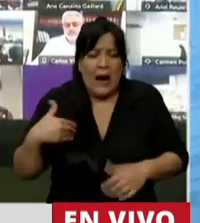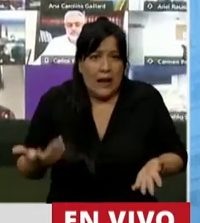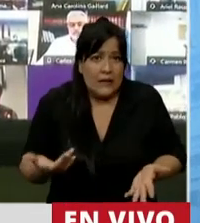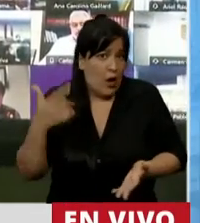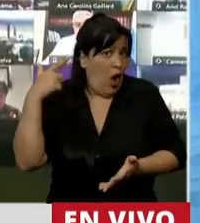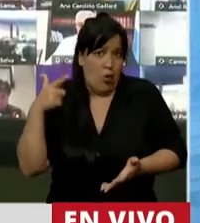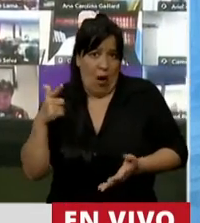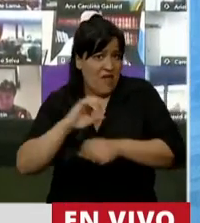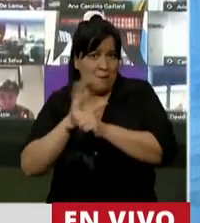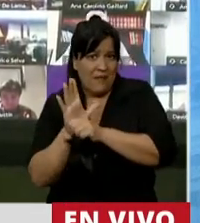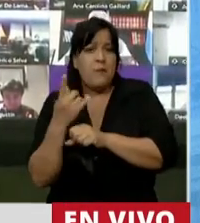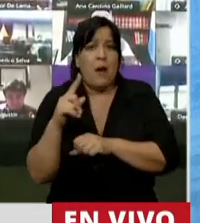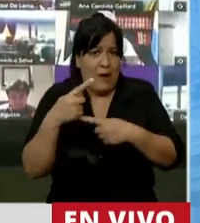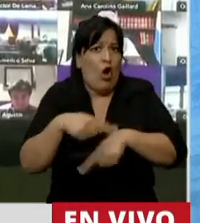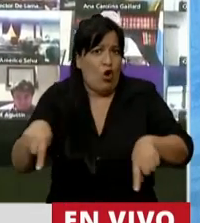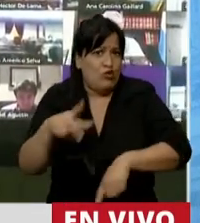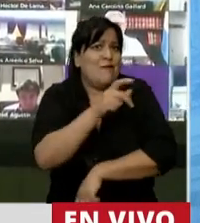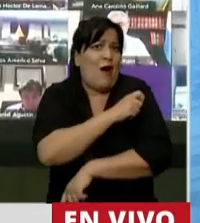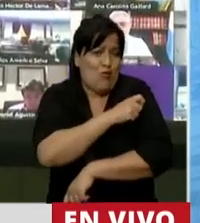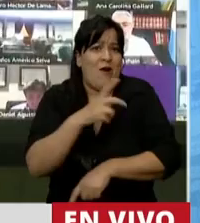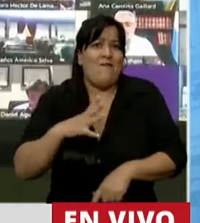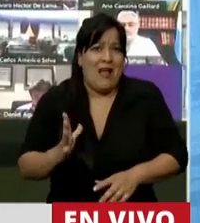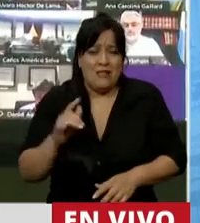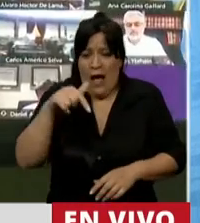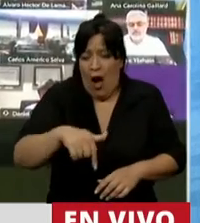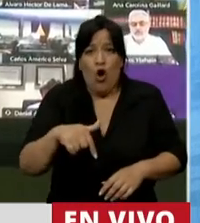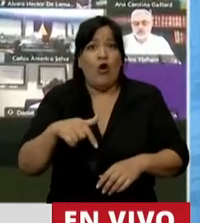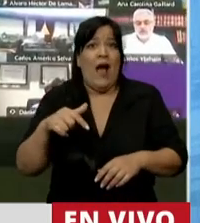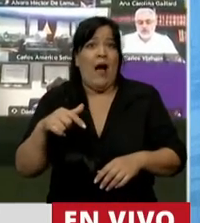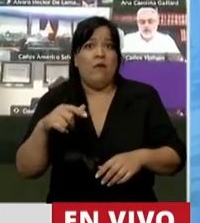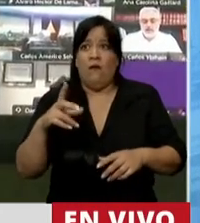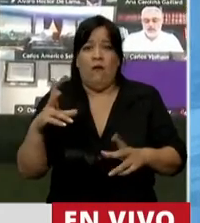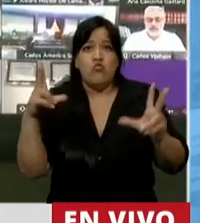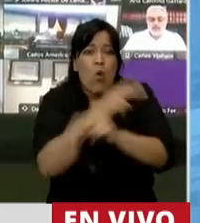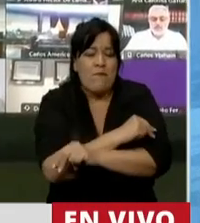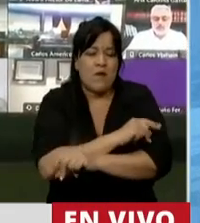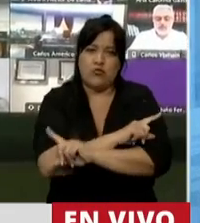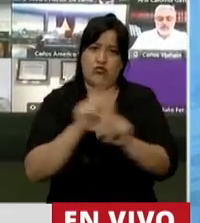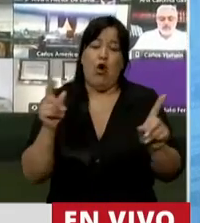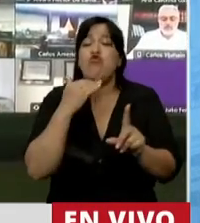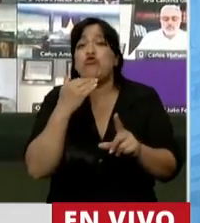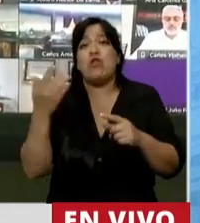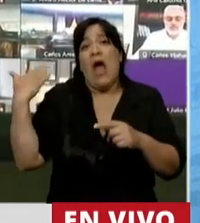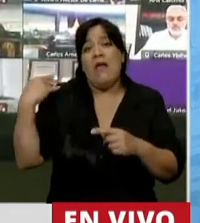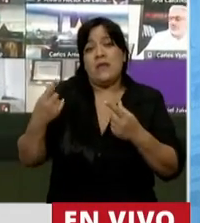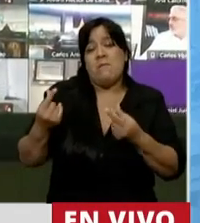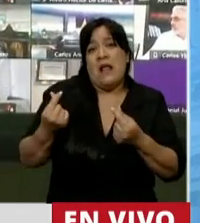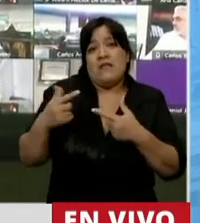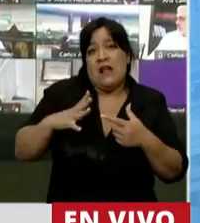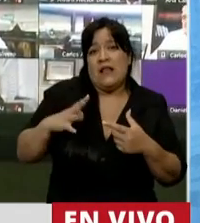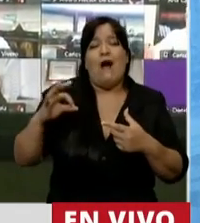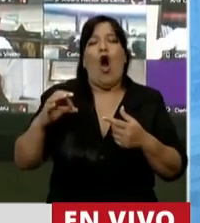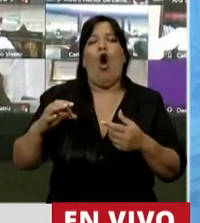había pandemia, pero faltaron recursos. Eso no nos puede faltar más en la Argentina. No sé si faltaron recursos, faltó voluntad